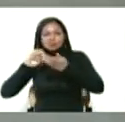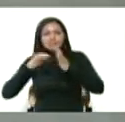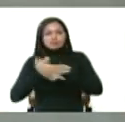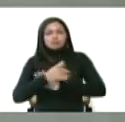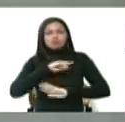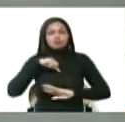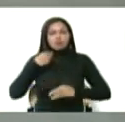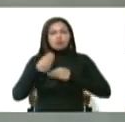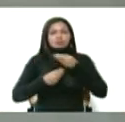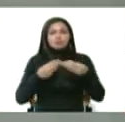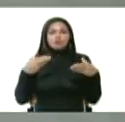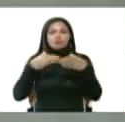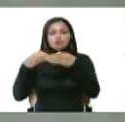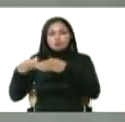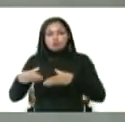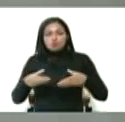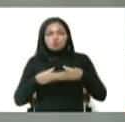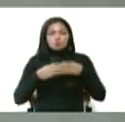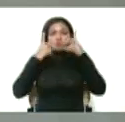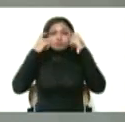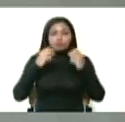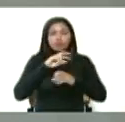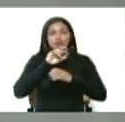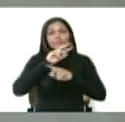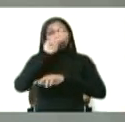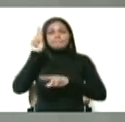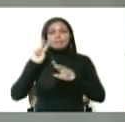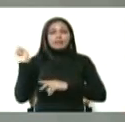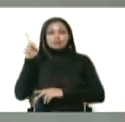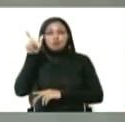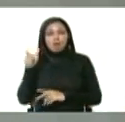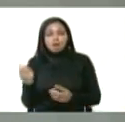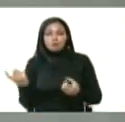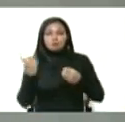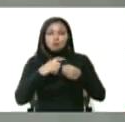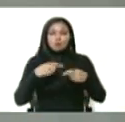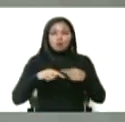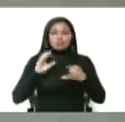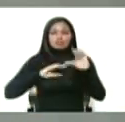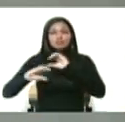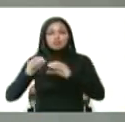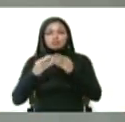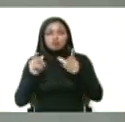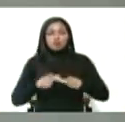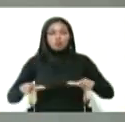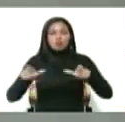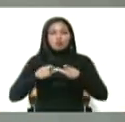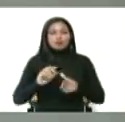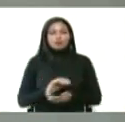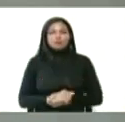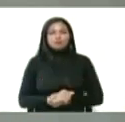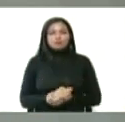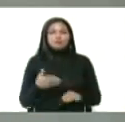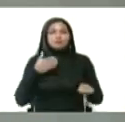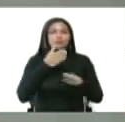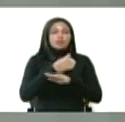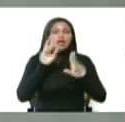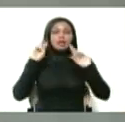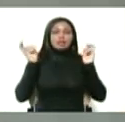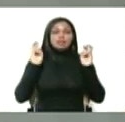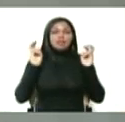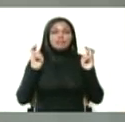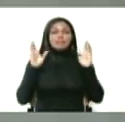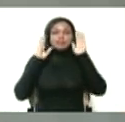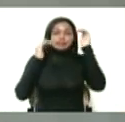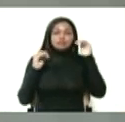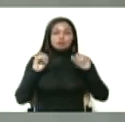hemos creado grupos de expertos venezolanos, incorporando científicos de todas partes, para abocarse al tema de atención al